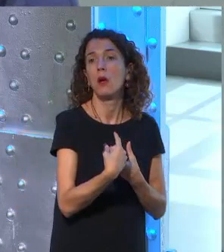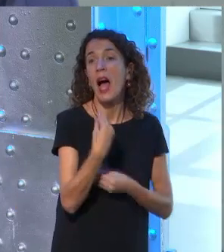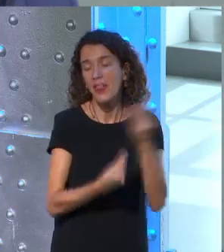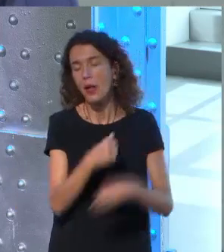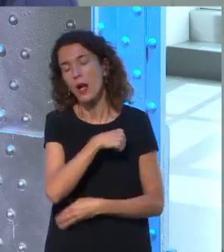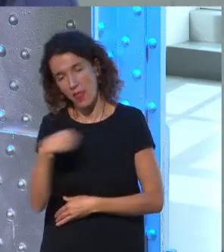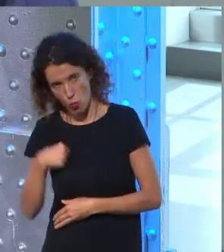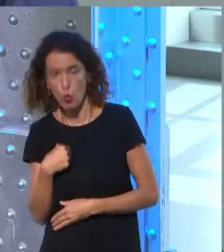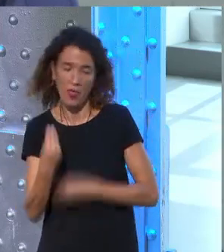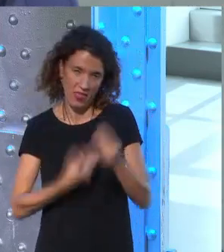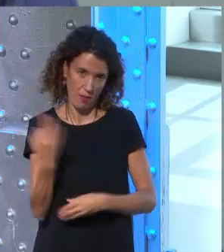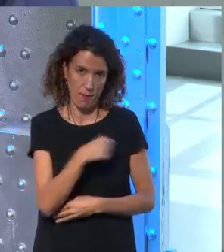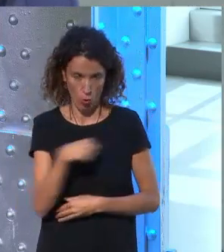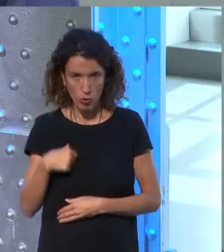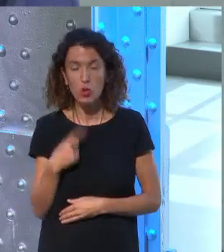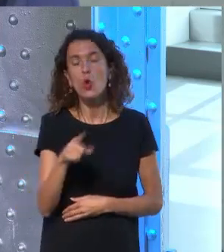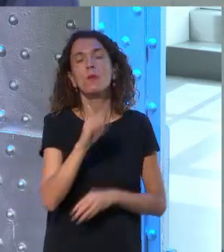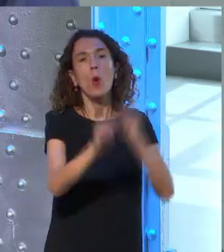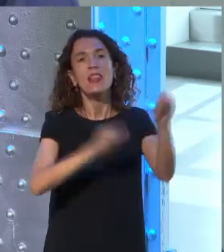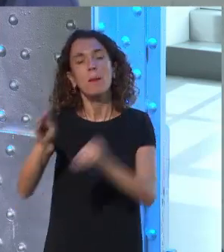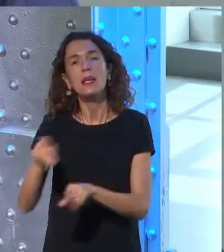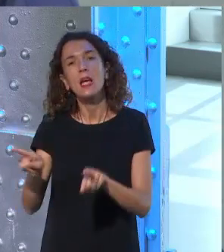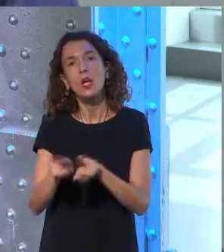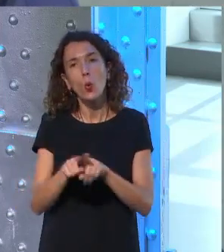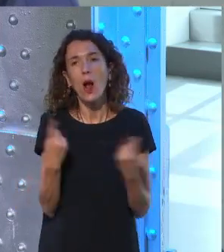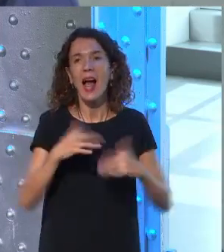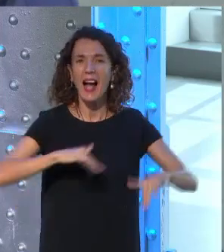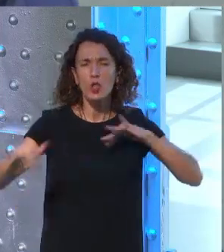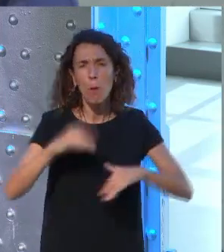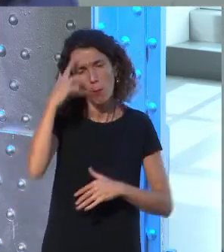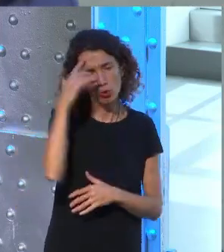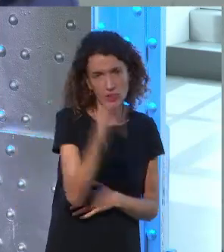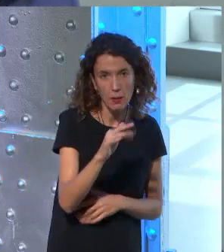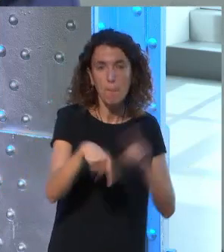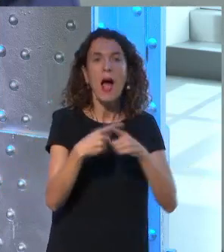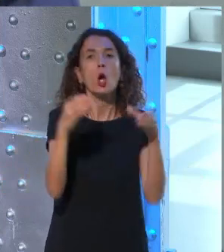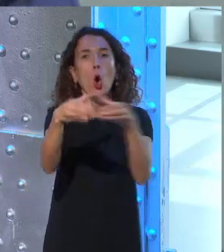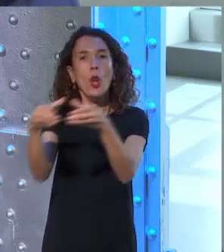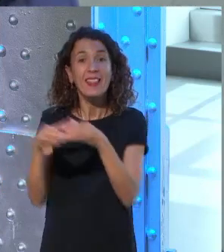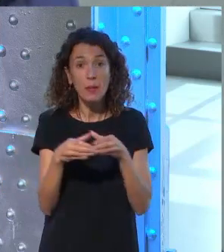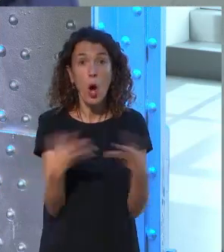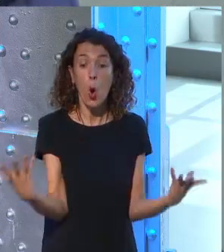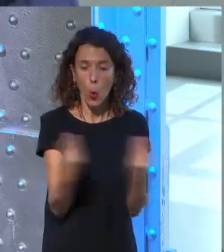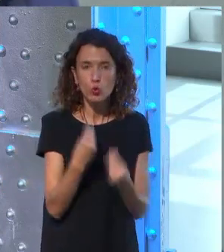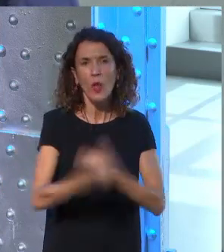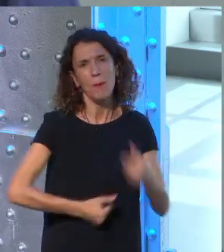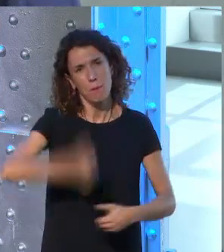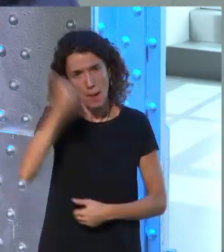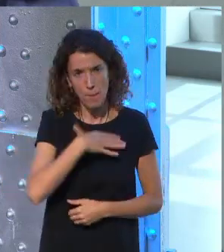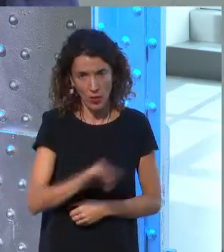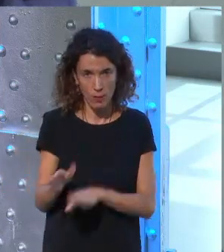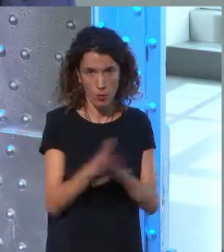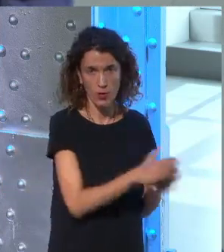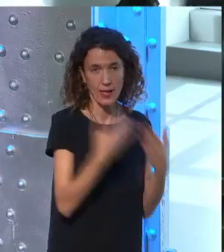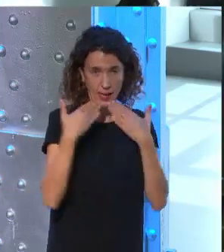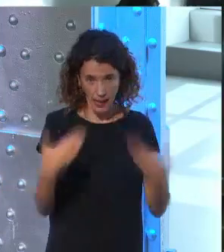que indudablemente tenemos que hacerlo, pero creo, yo llamaría a la acción optimista y colectiva. Juntos podemos hacer más.